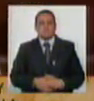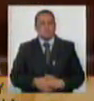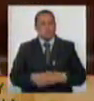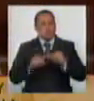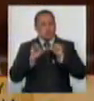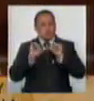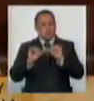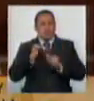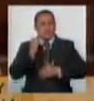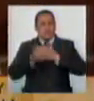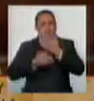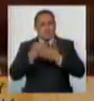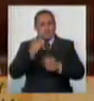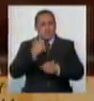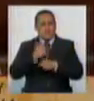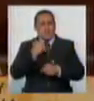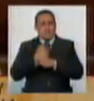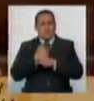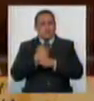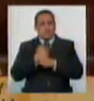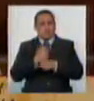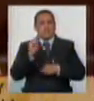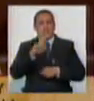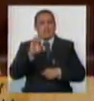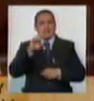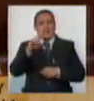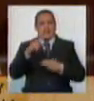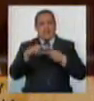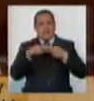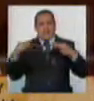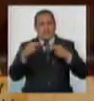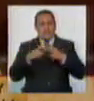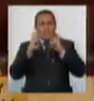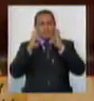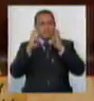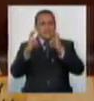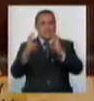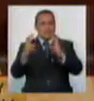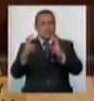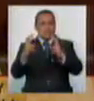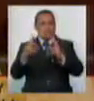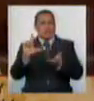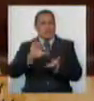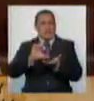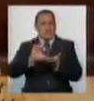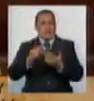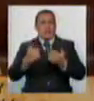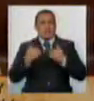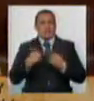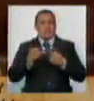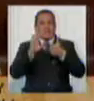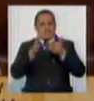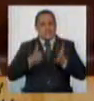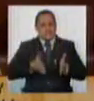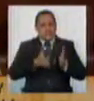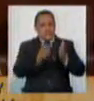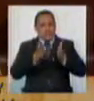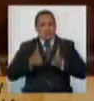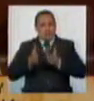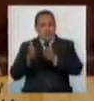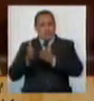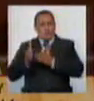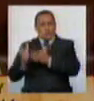Seguimos avanzando en la ejecución de la red del Metro de Lima, que contará con 6 líneas transversales y